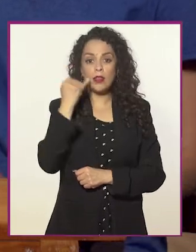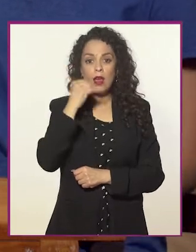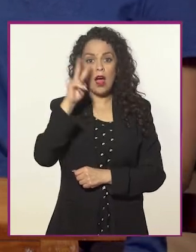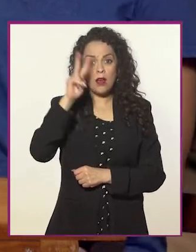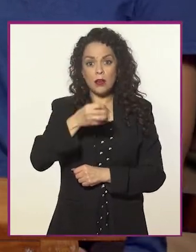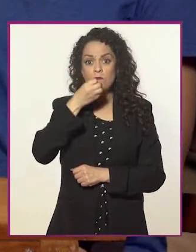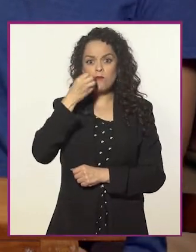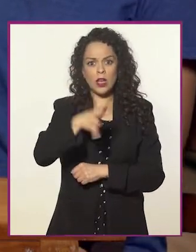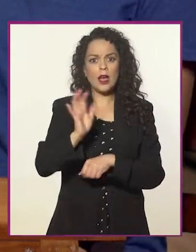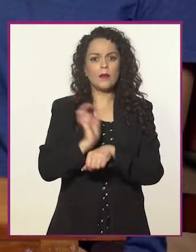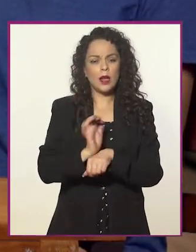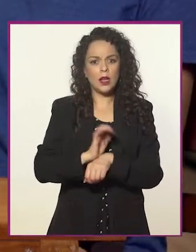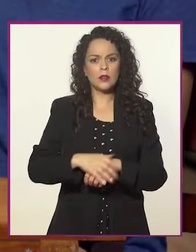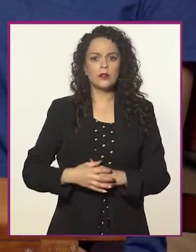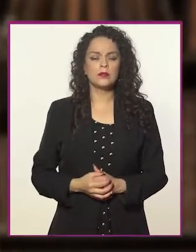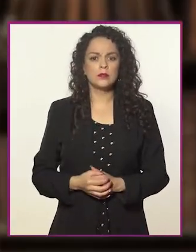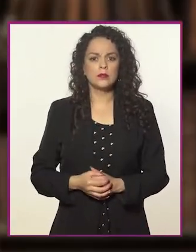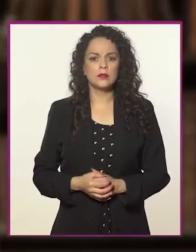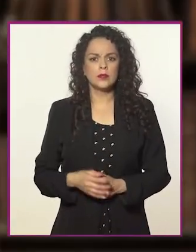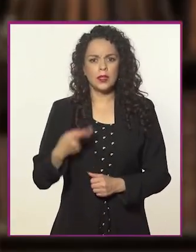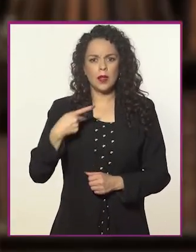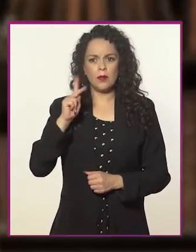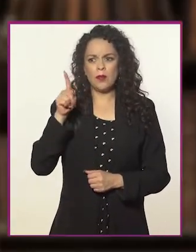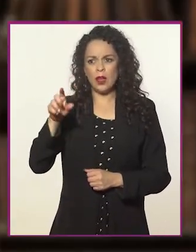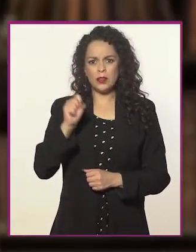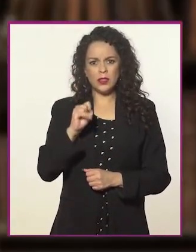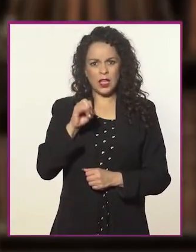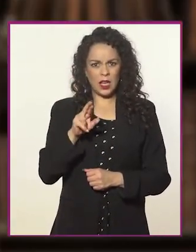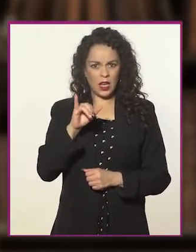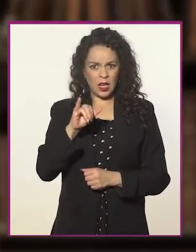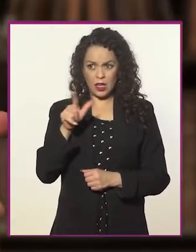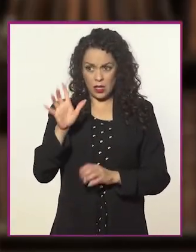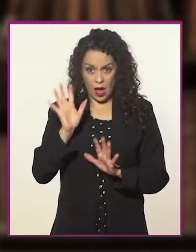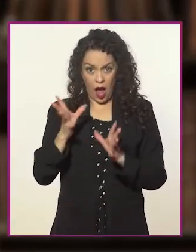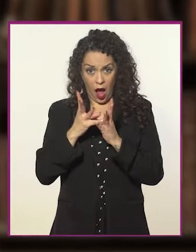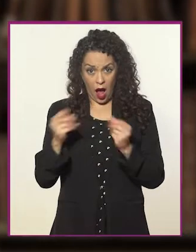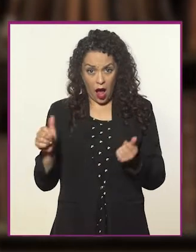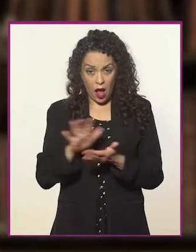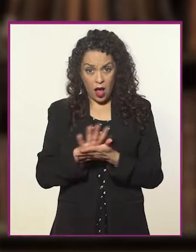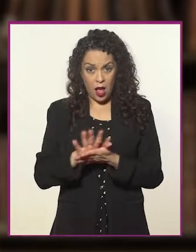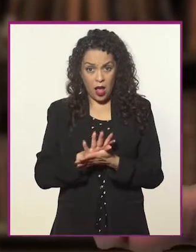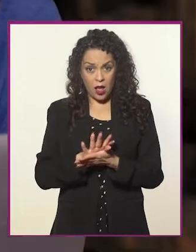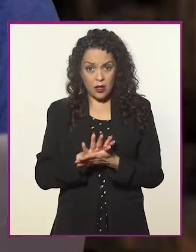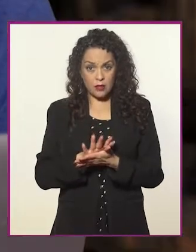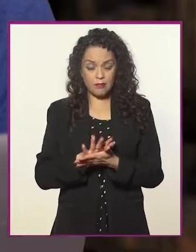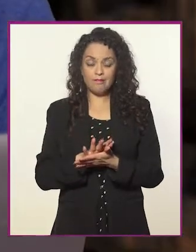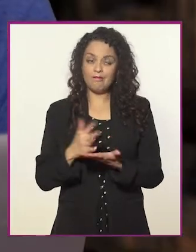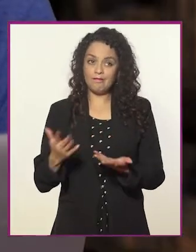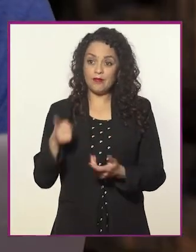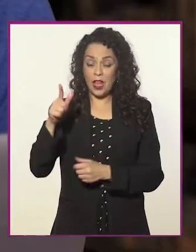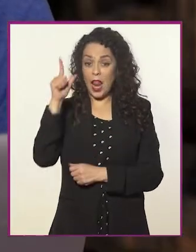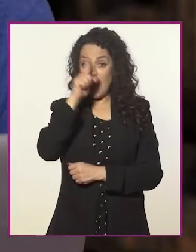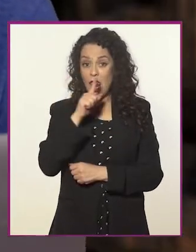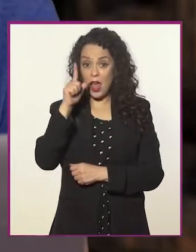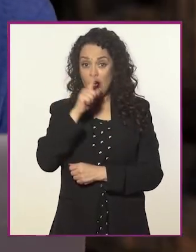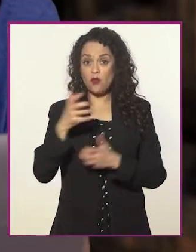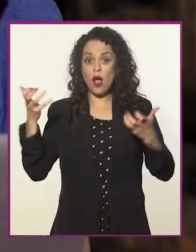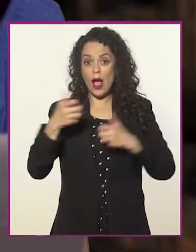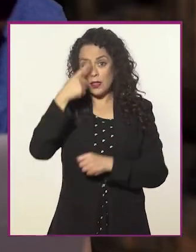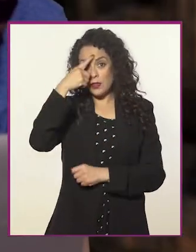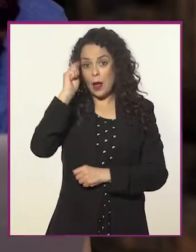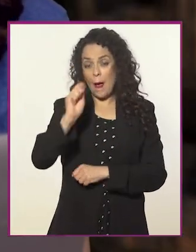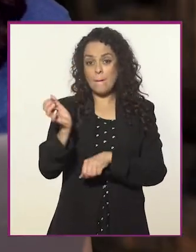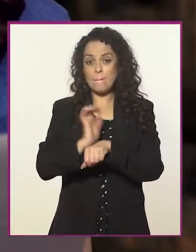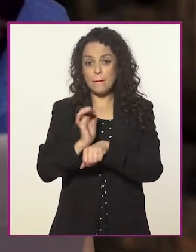Está muy linda la peli. ¿Pero qué pasó con el sicril? ¿Desapareció? Justo es una lengua que crearon para